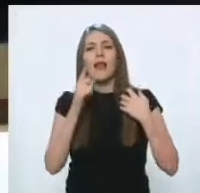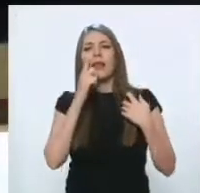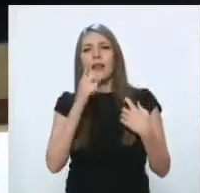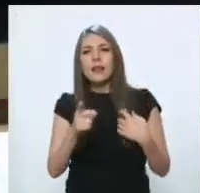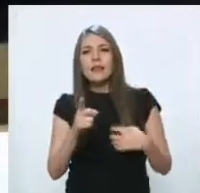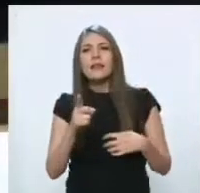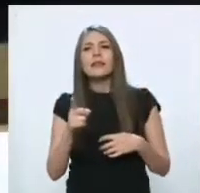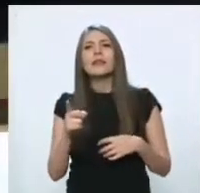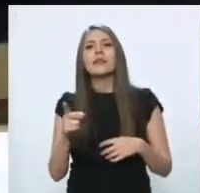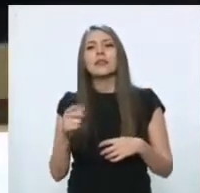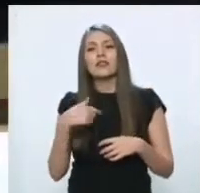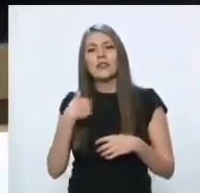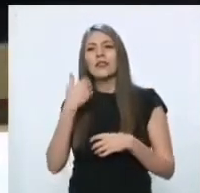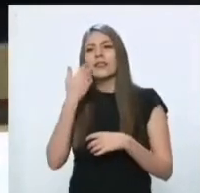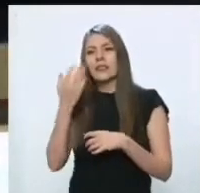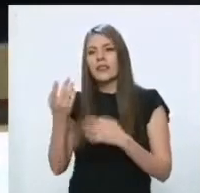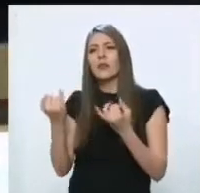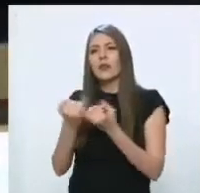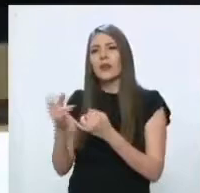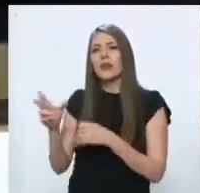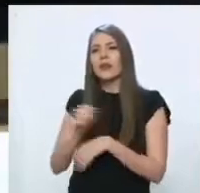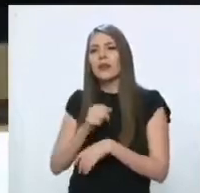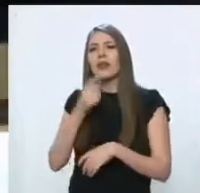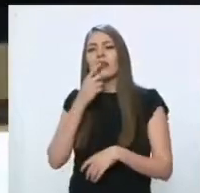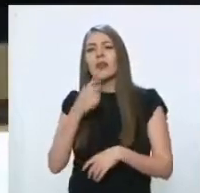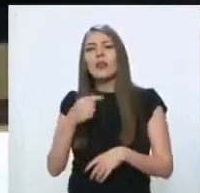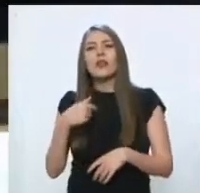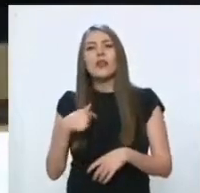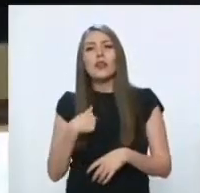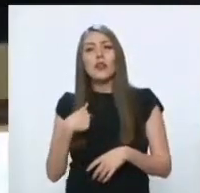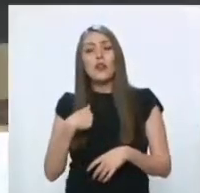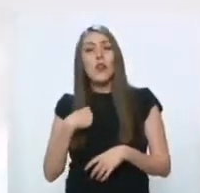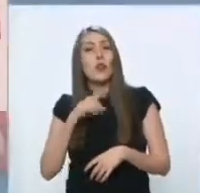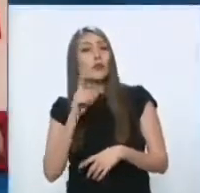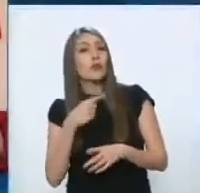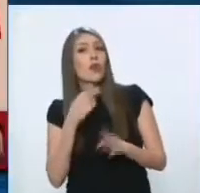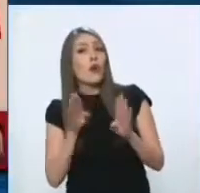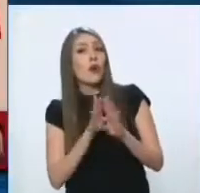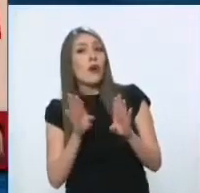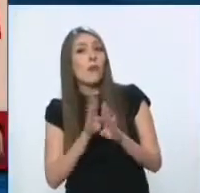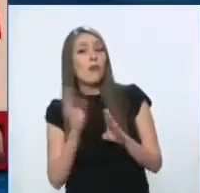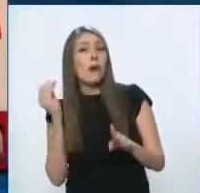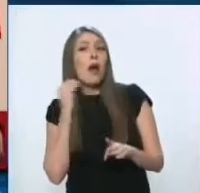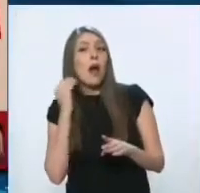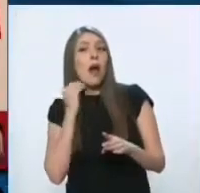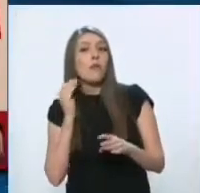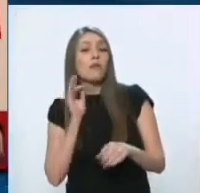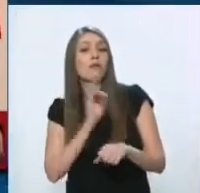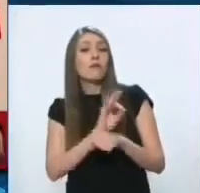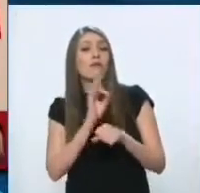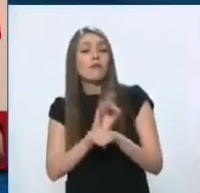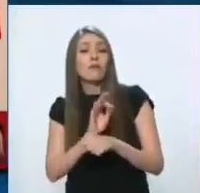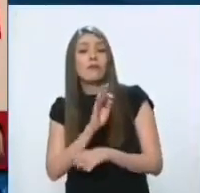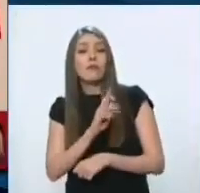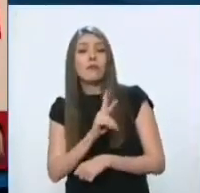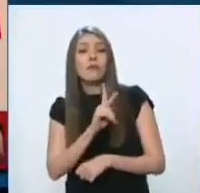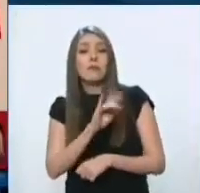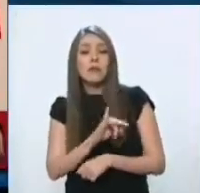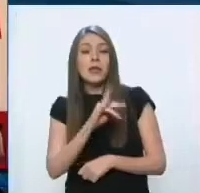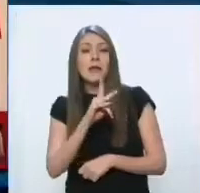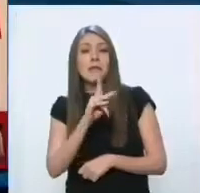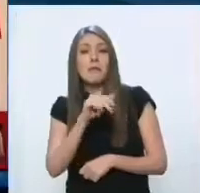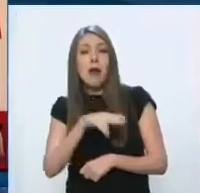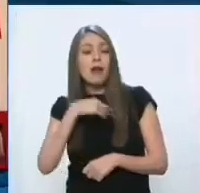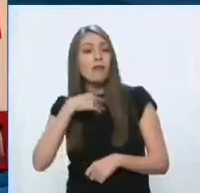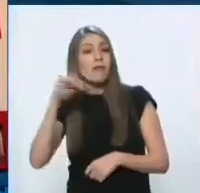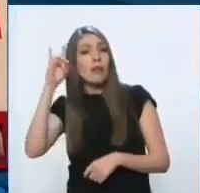abogado del diablo. No, Marta, yo no estoy defendiendo ni al PRI ni al PAN, me he pasado la vida criticándolos, por favor.